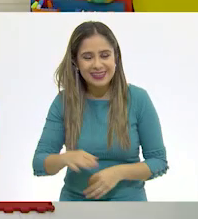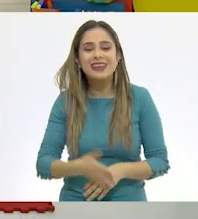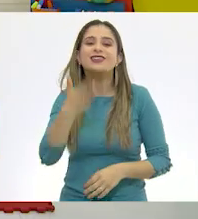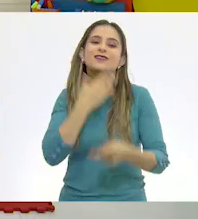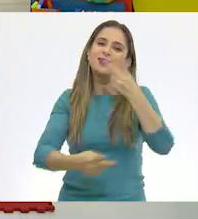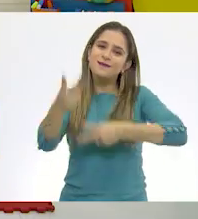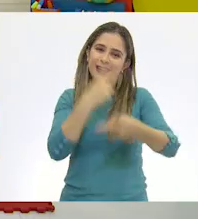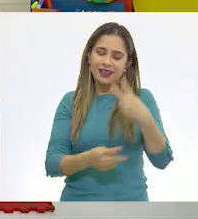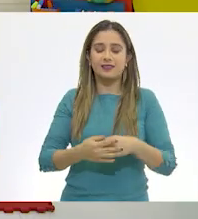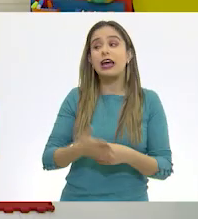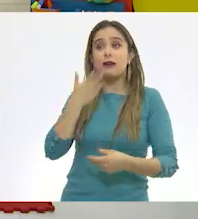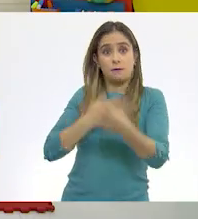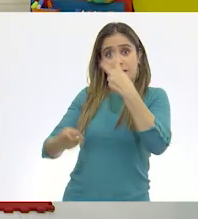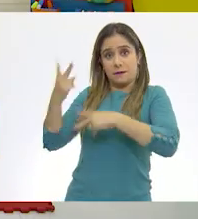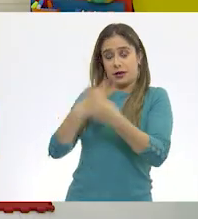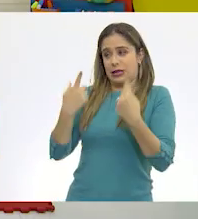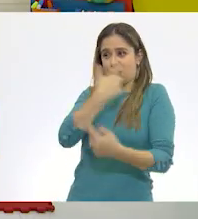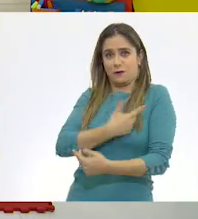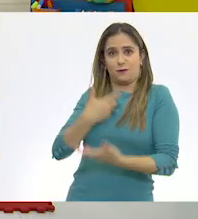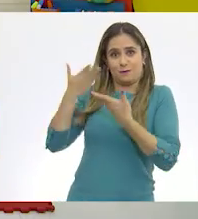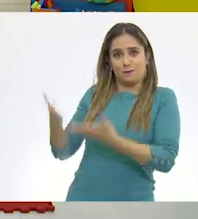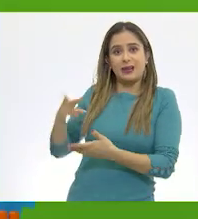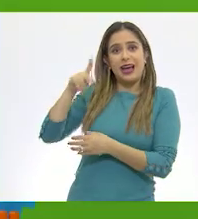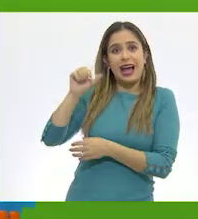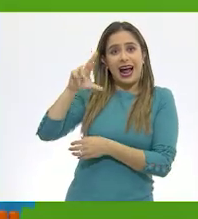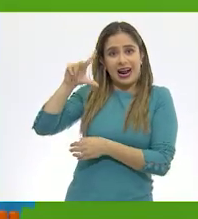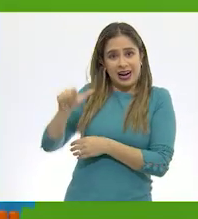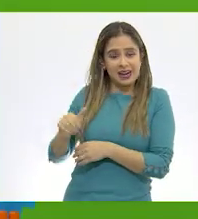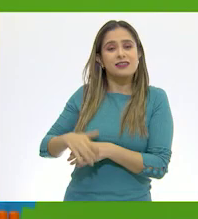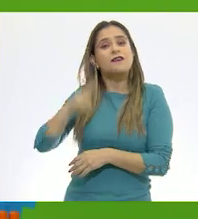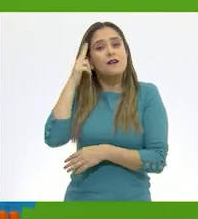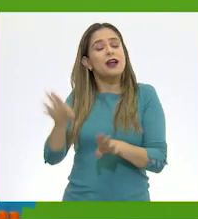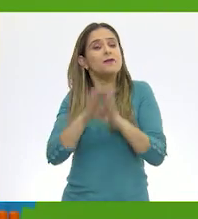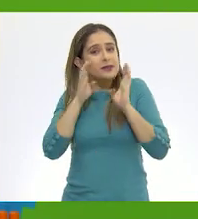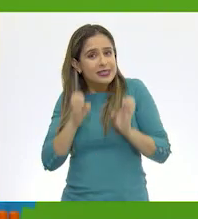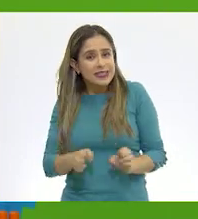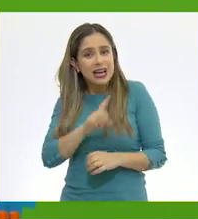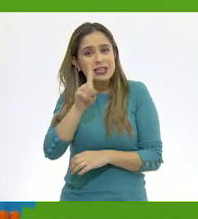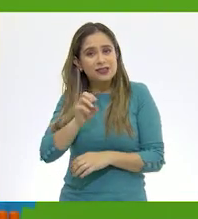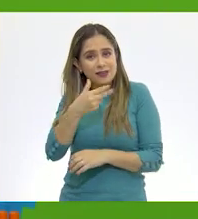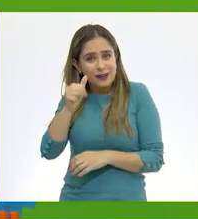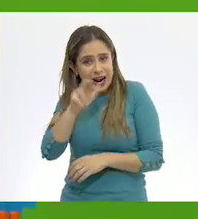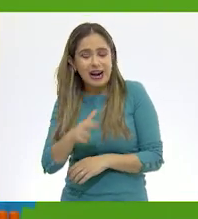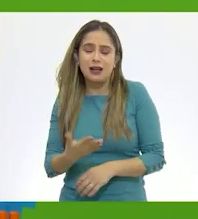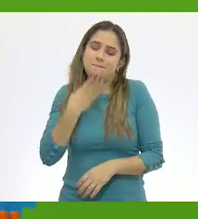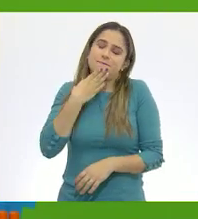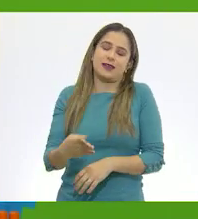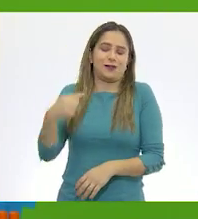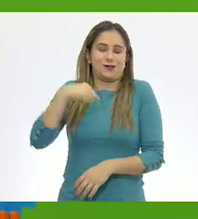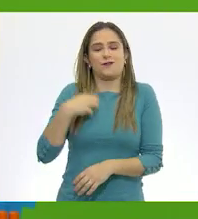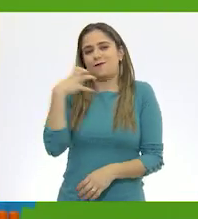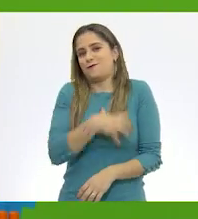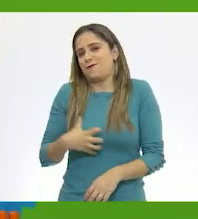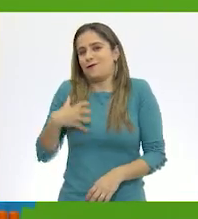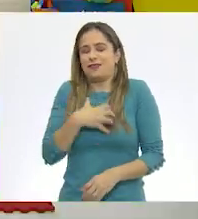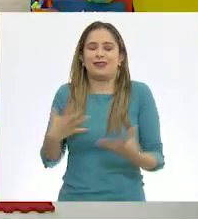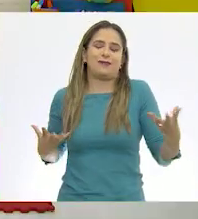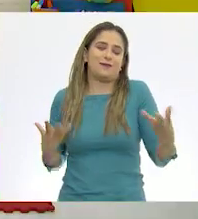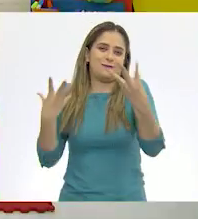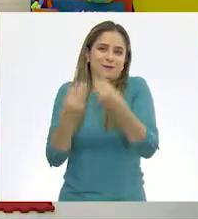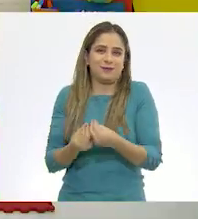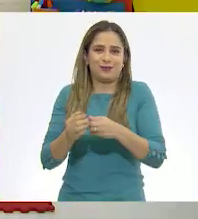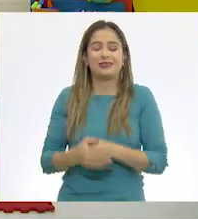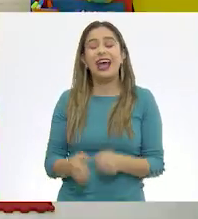también le damos la bienvenida con mucho gusto a Carla. Hola, Carla, ¿cómo estás? Hola, Sohar, muy bien, muy contenta de estar aquí con todos